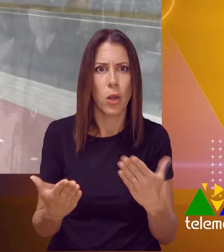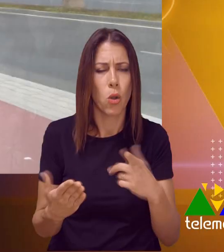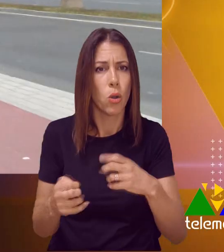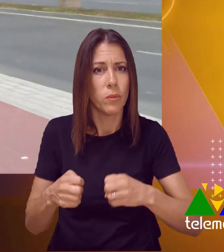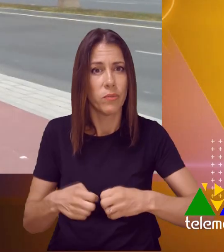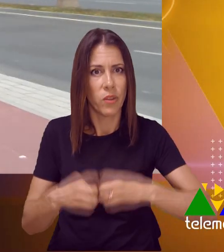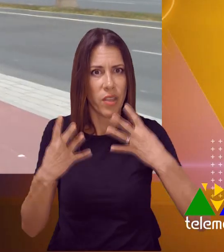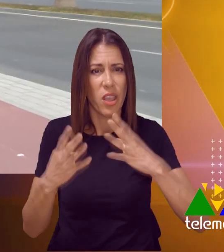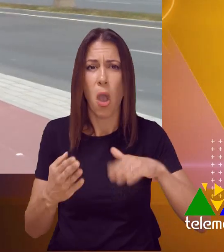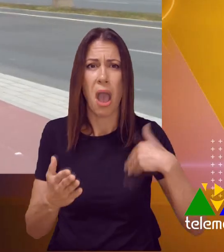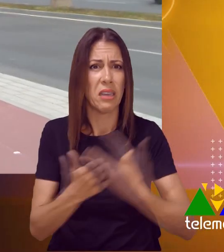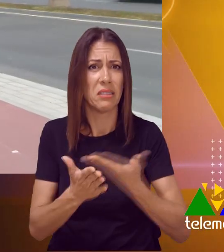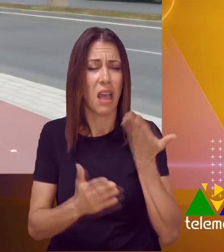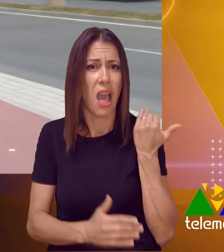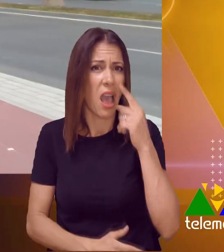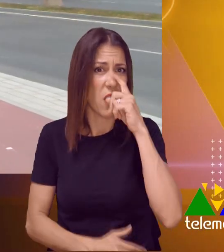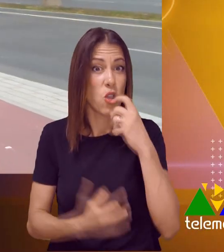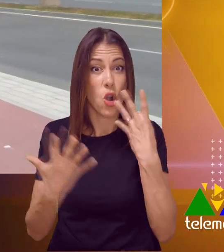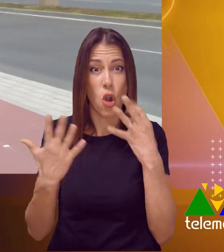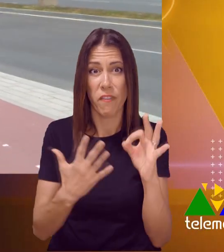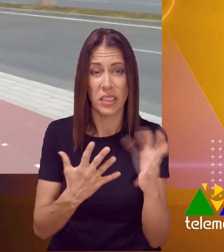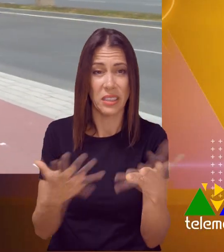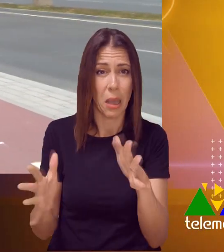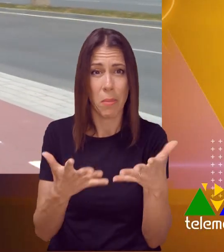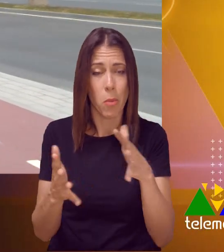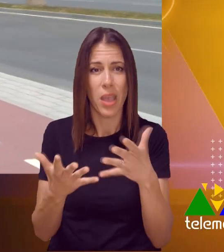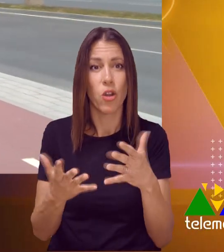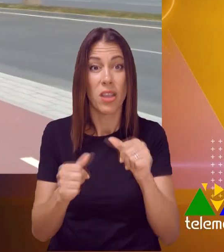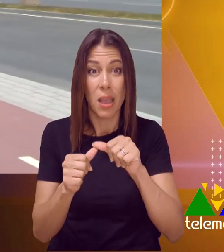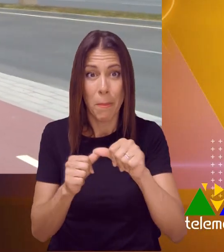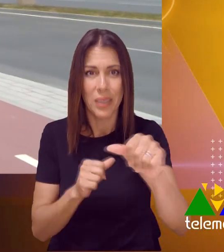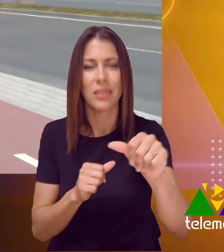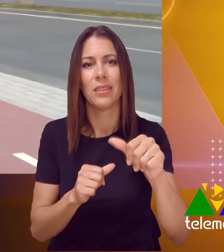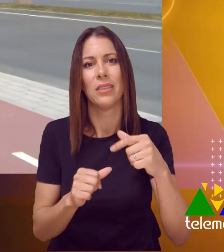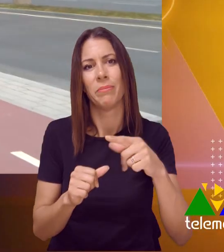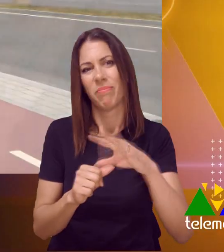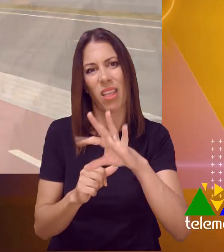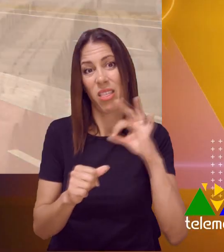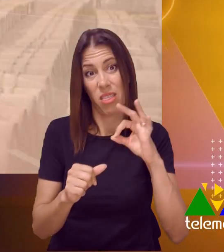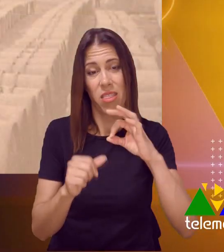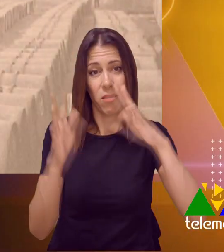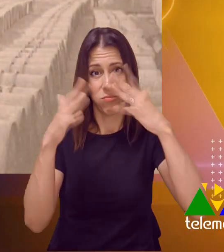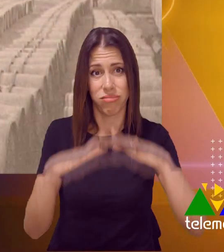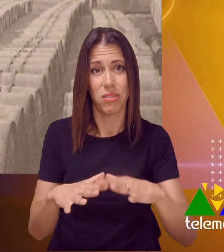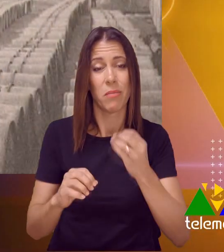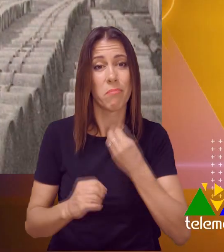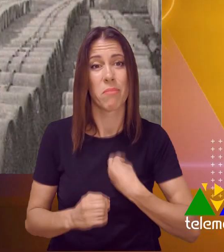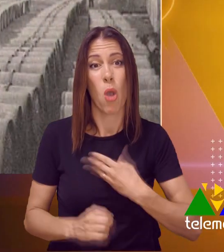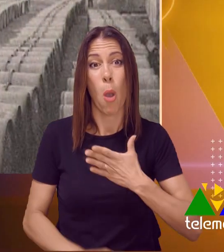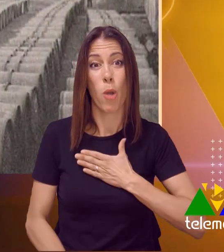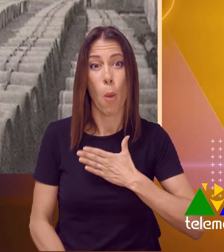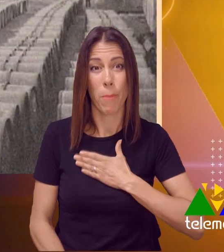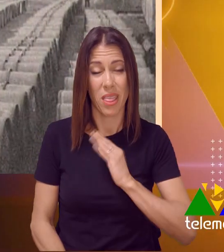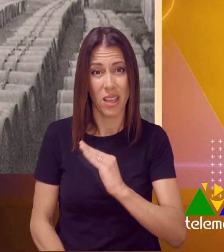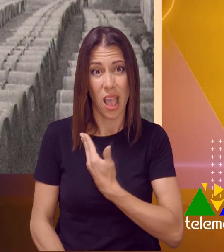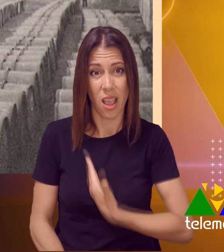edificios hasta los años 90 prácticamente, y a partir de ahí se decidió derribarlo. Los propietarios derribaron y solo